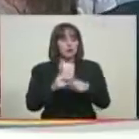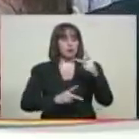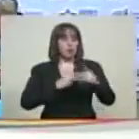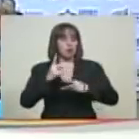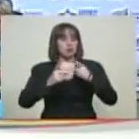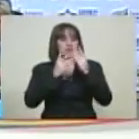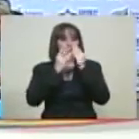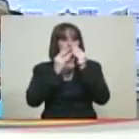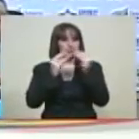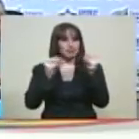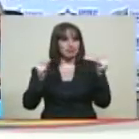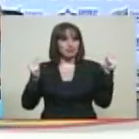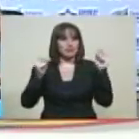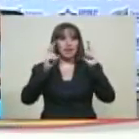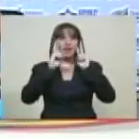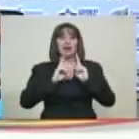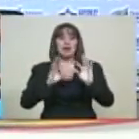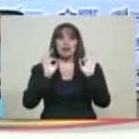saneamiento